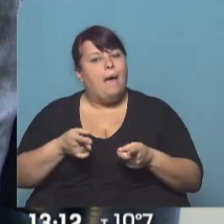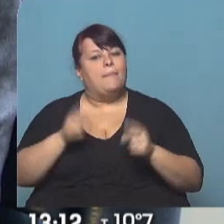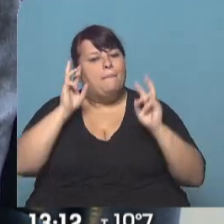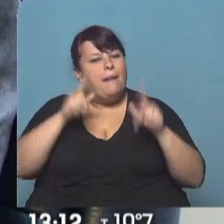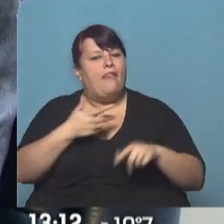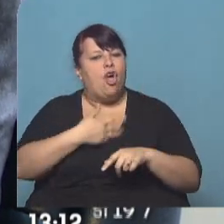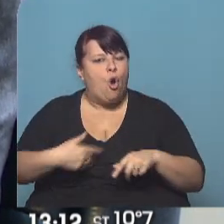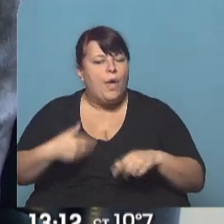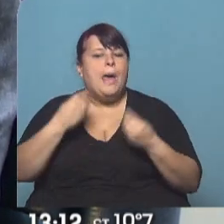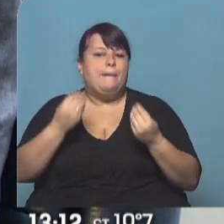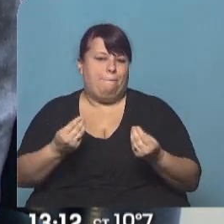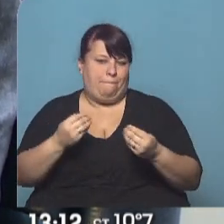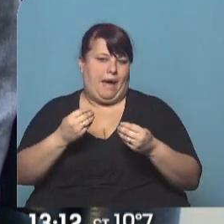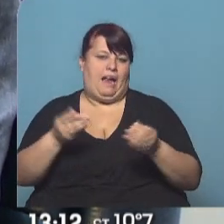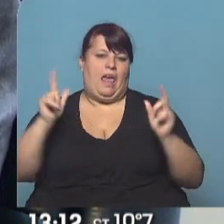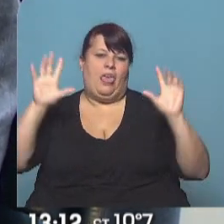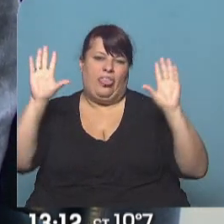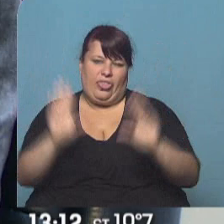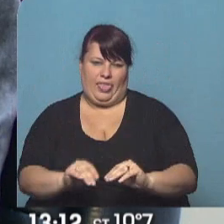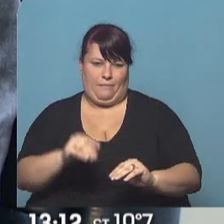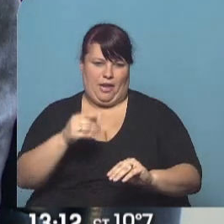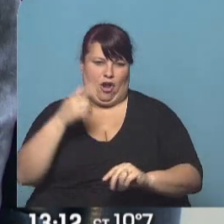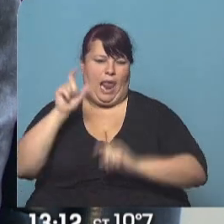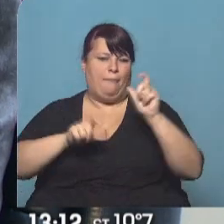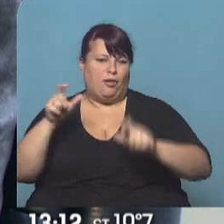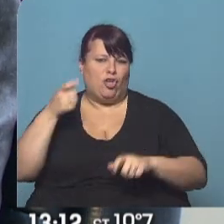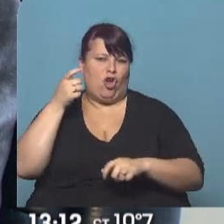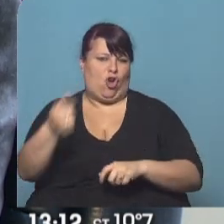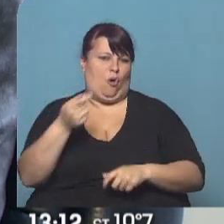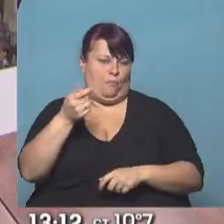políticas públicas tendiente a desalentar el que la sociedad se arme en su conjunto.